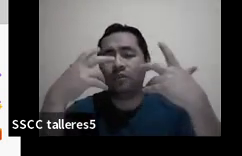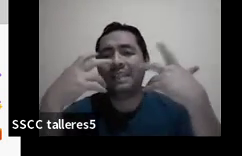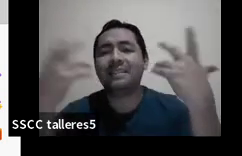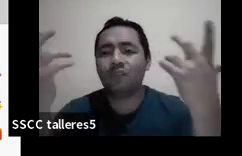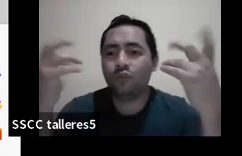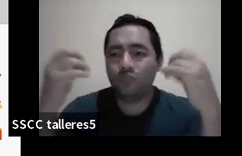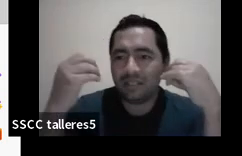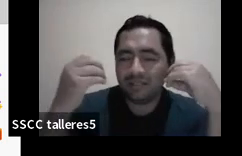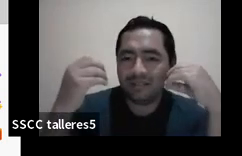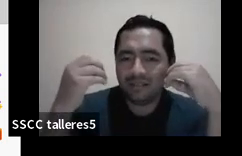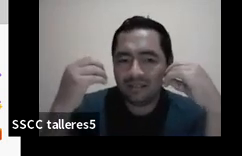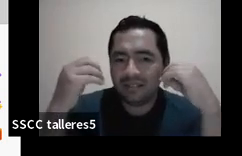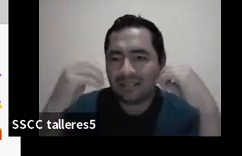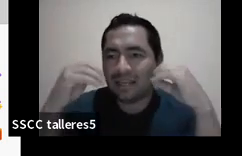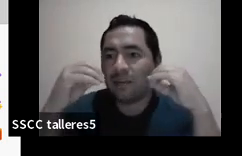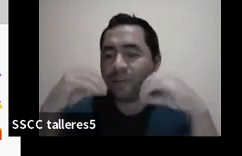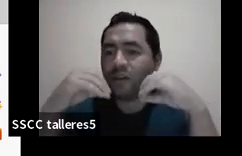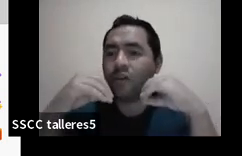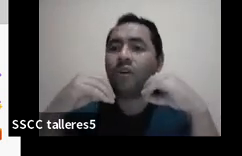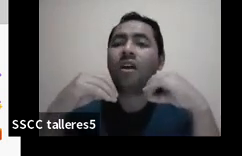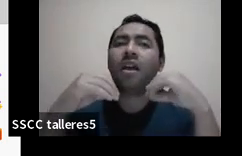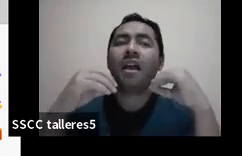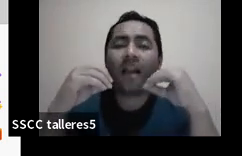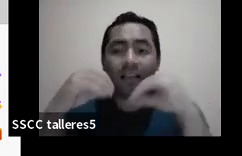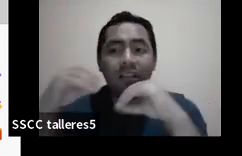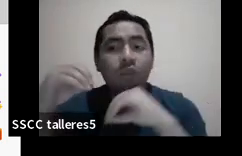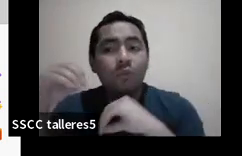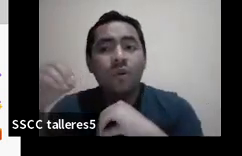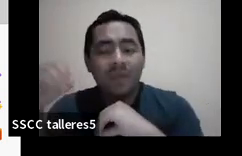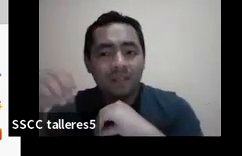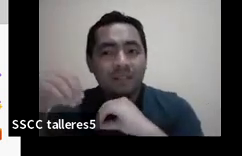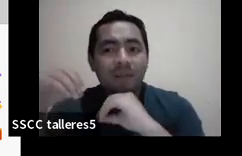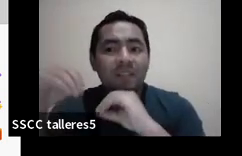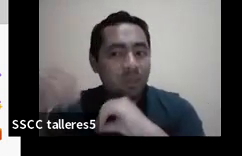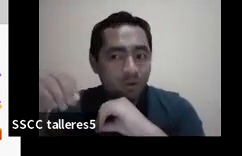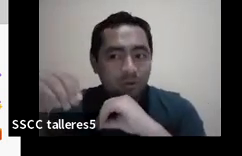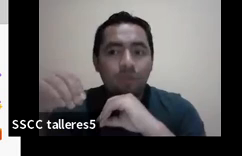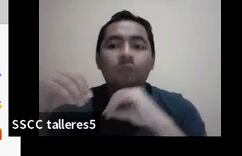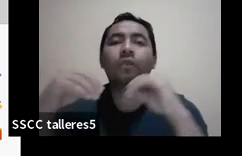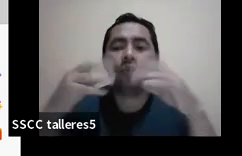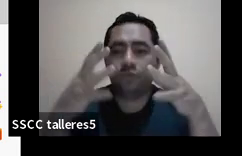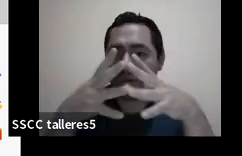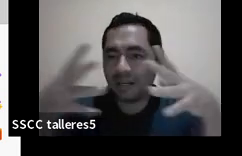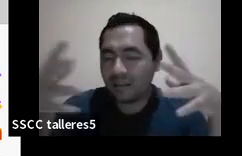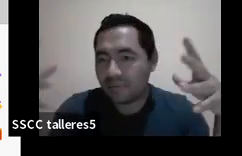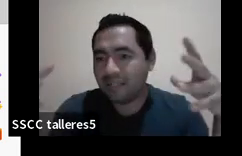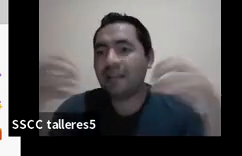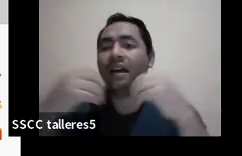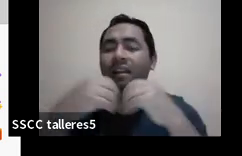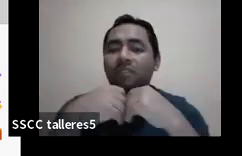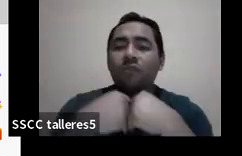y lo utilizan, no, necesitan aprenderlo así como tú aprendiste a hablar español, con sus